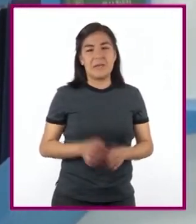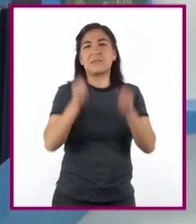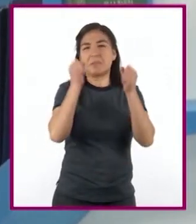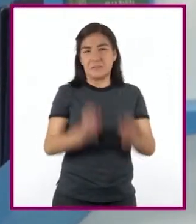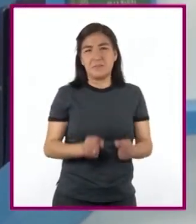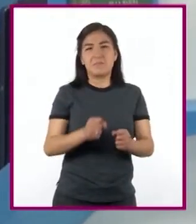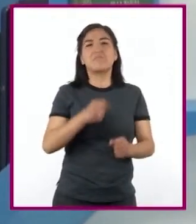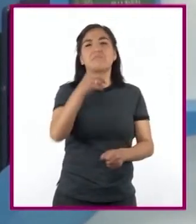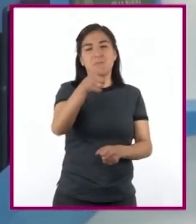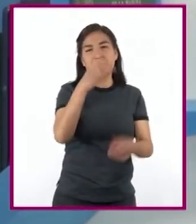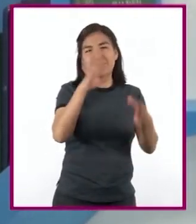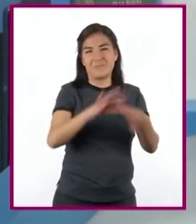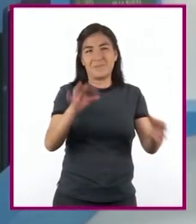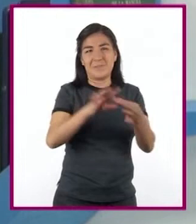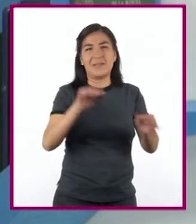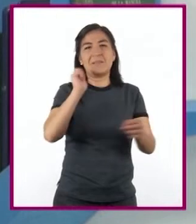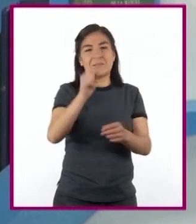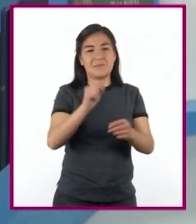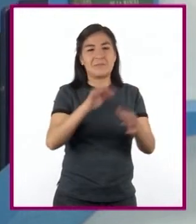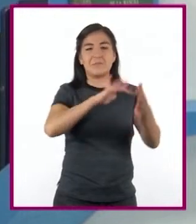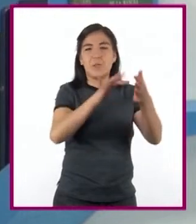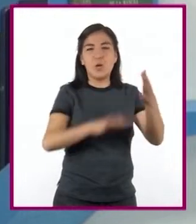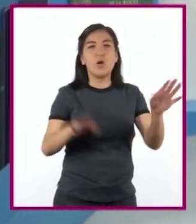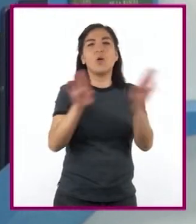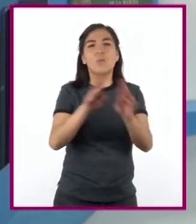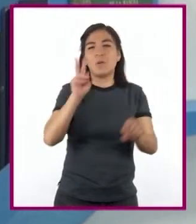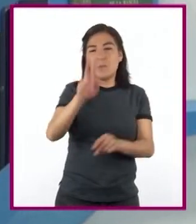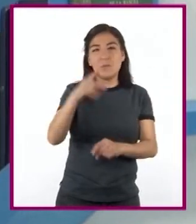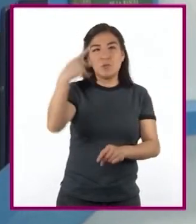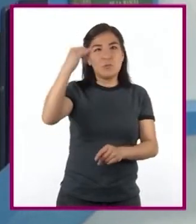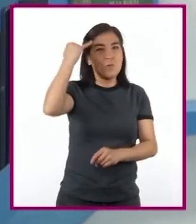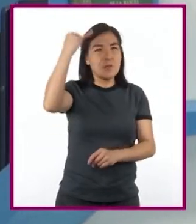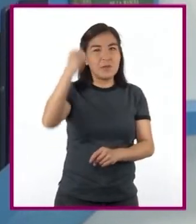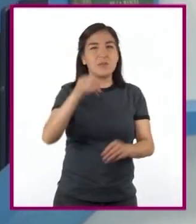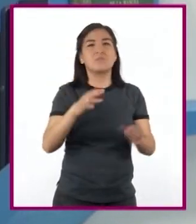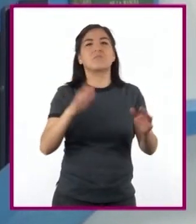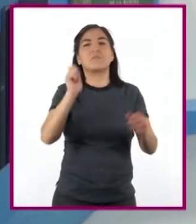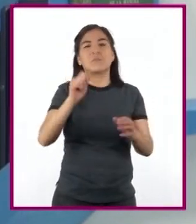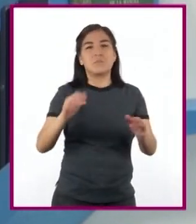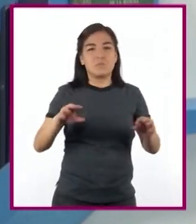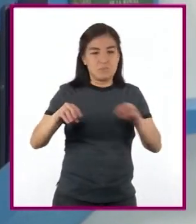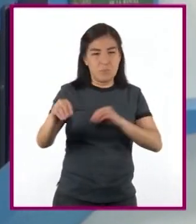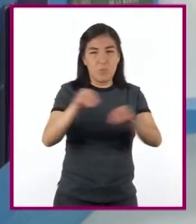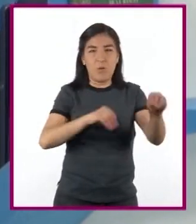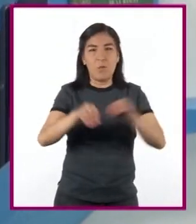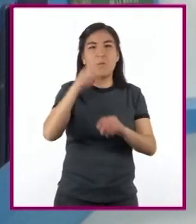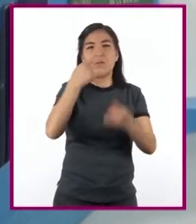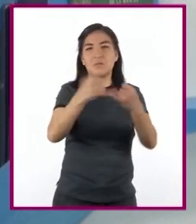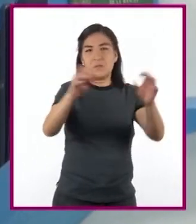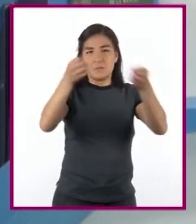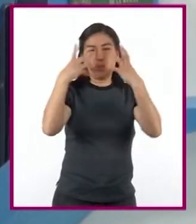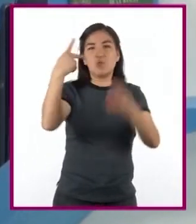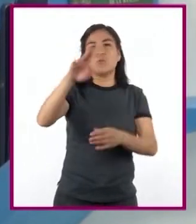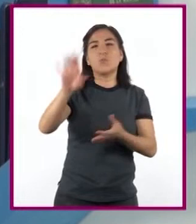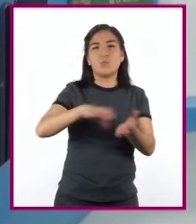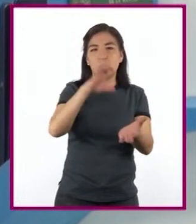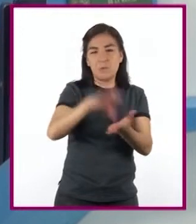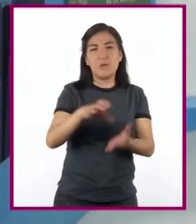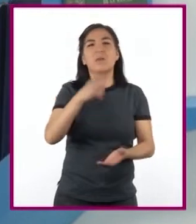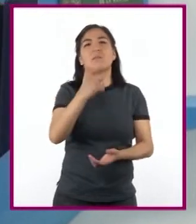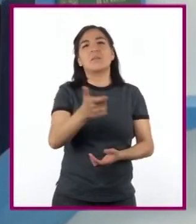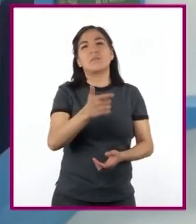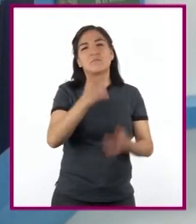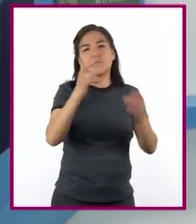Seguramente en el texto detectaron las influencias ideológicas en los movimientos de independencia en las colonias inglesas y en